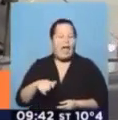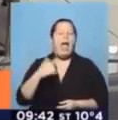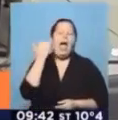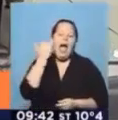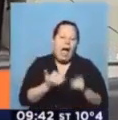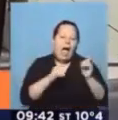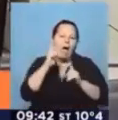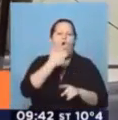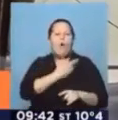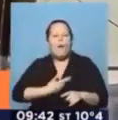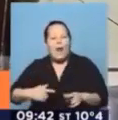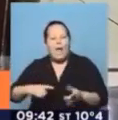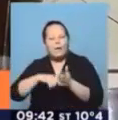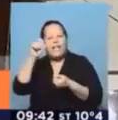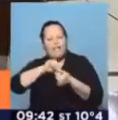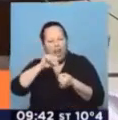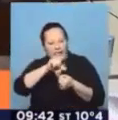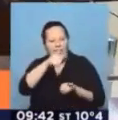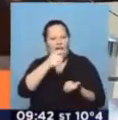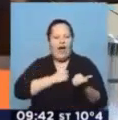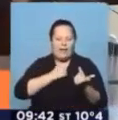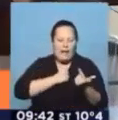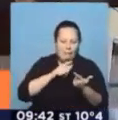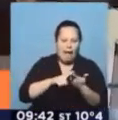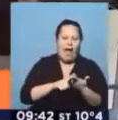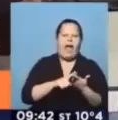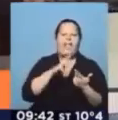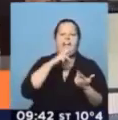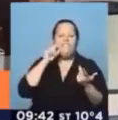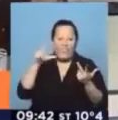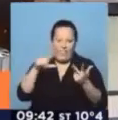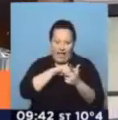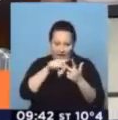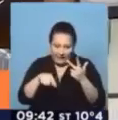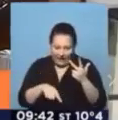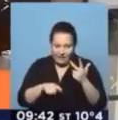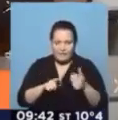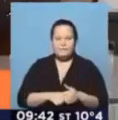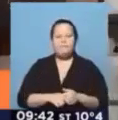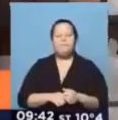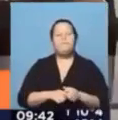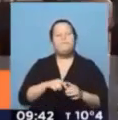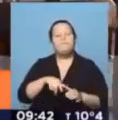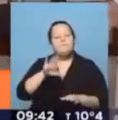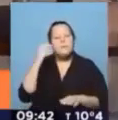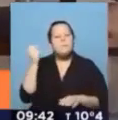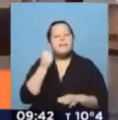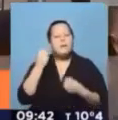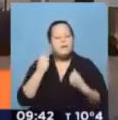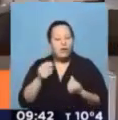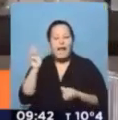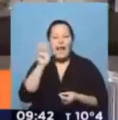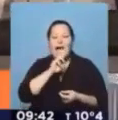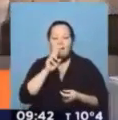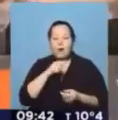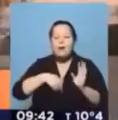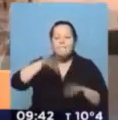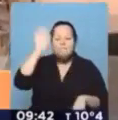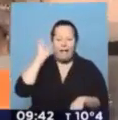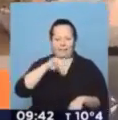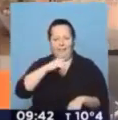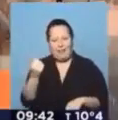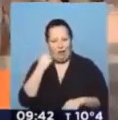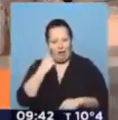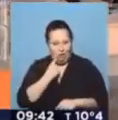si bien tenemos algunas gobernadoras, Santiago del Estero, sí, claro, Catamarca sí, y pocas. Vidal, son tres. Lo que importa es que las mujeres somos